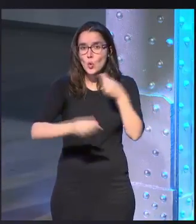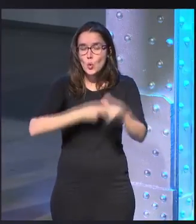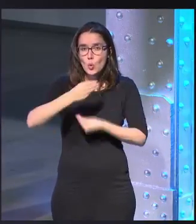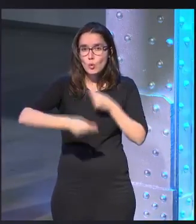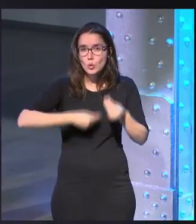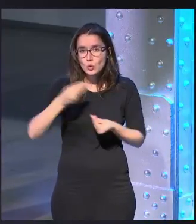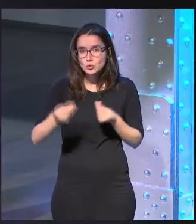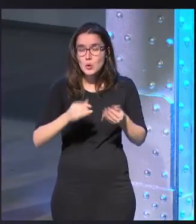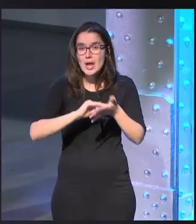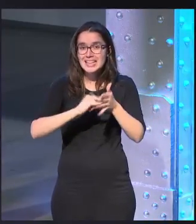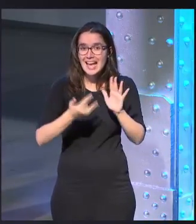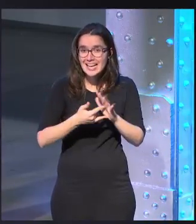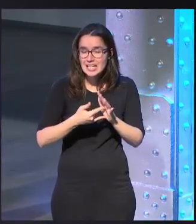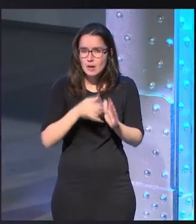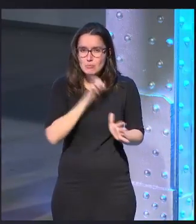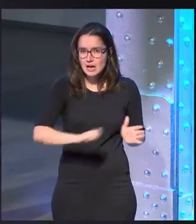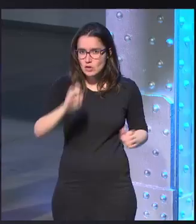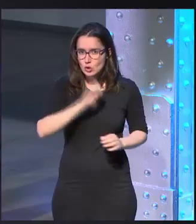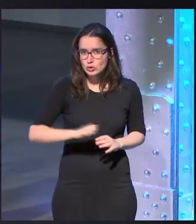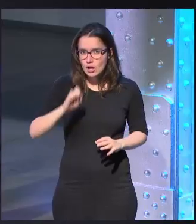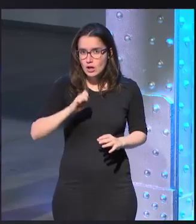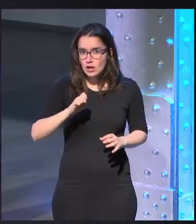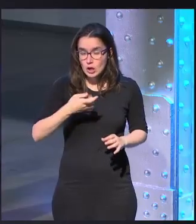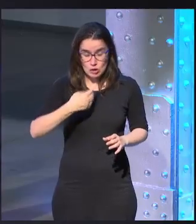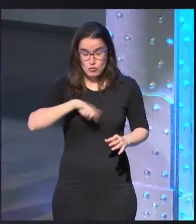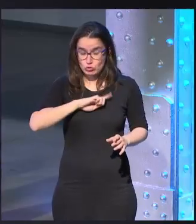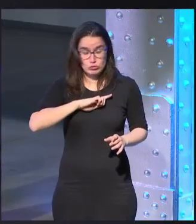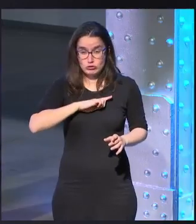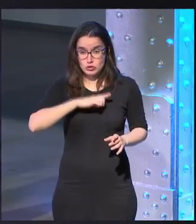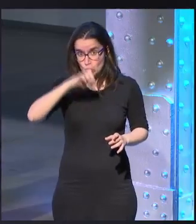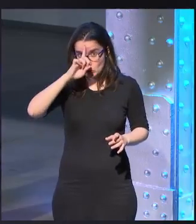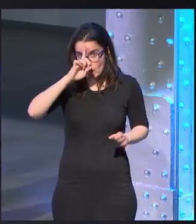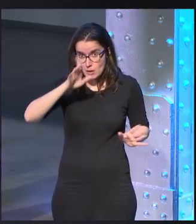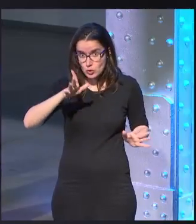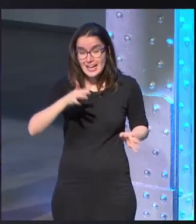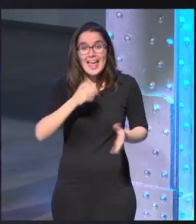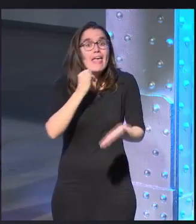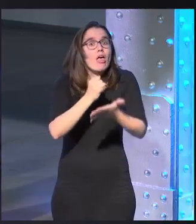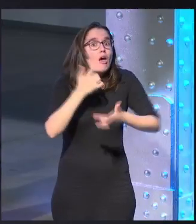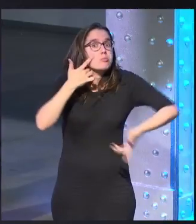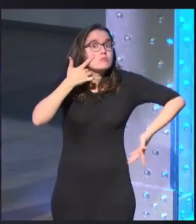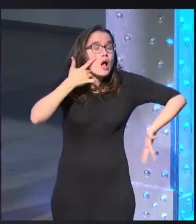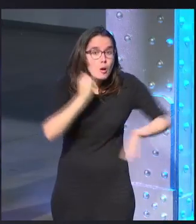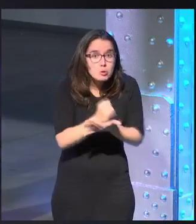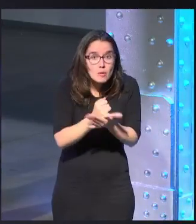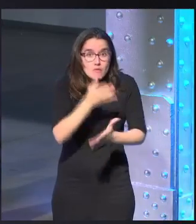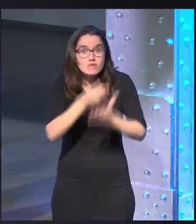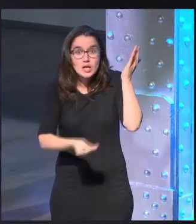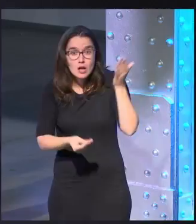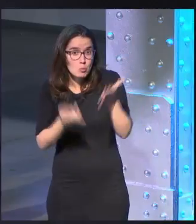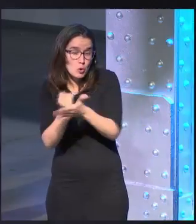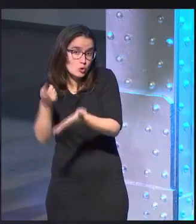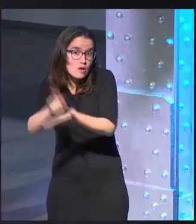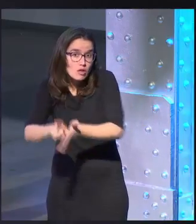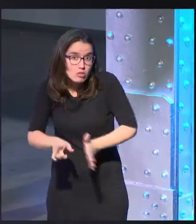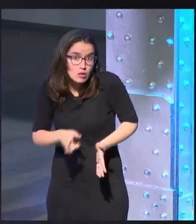utilizan una técnica maravillosa que no supimos nosotros, que es try and fail. Inténtalo y falla y vuelve a